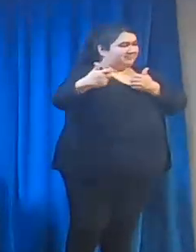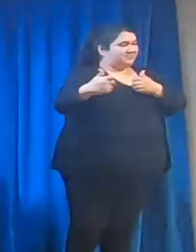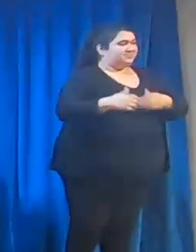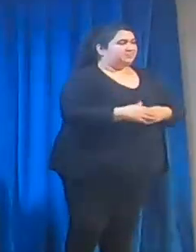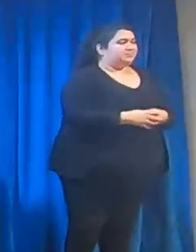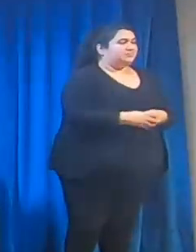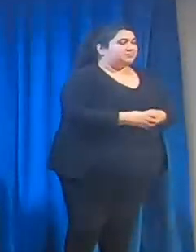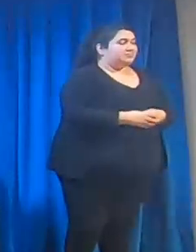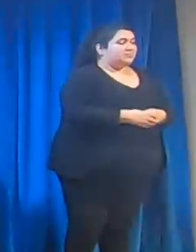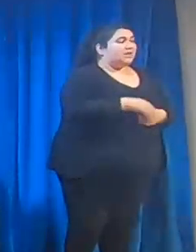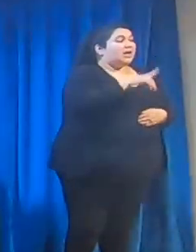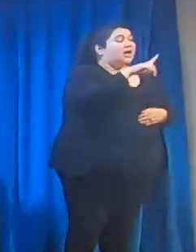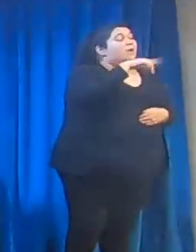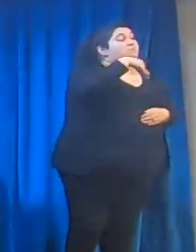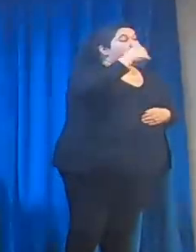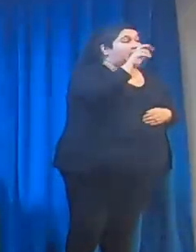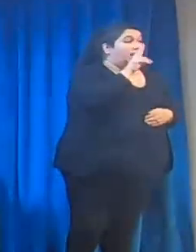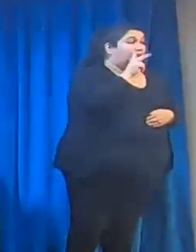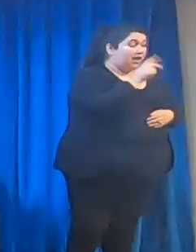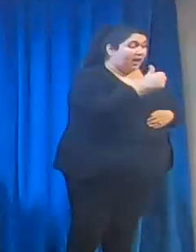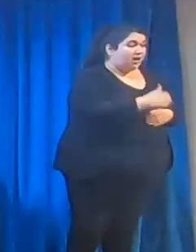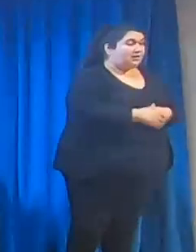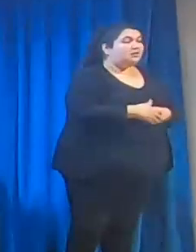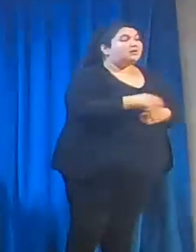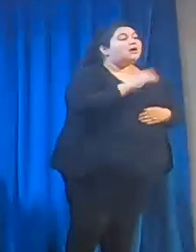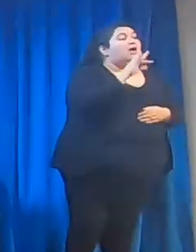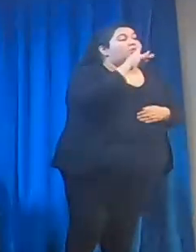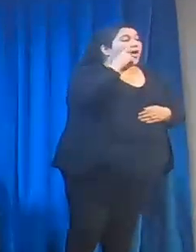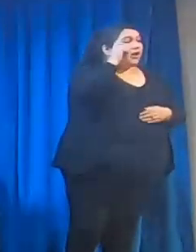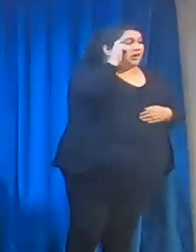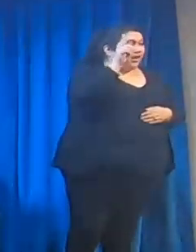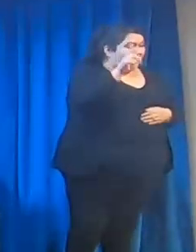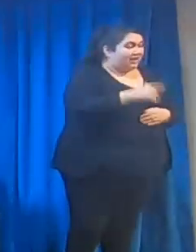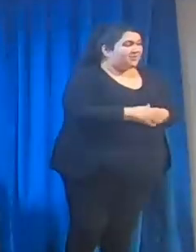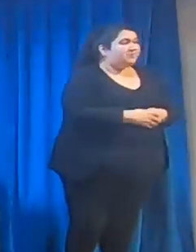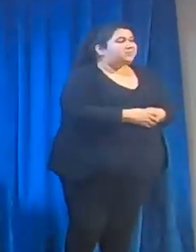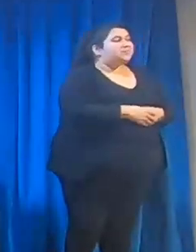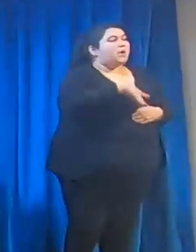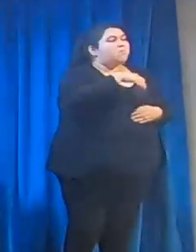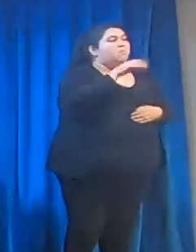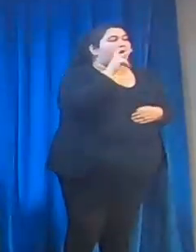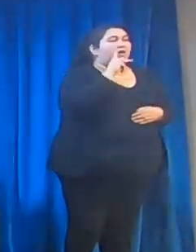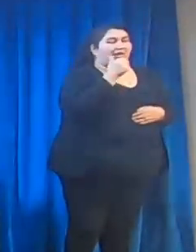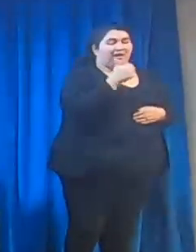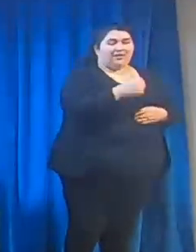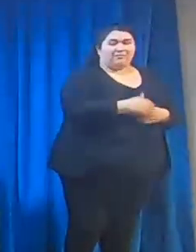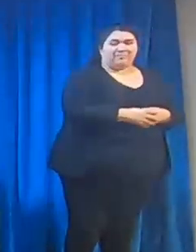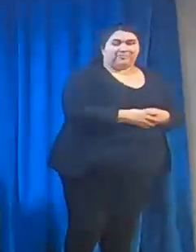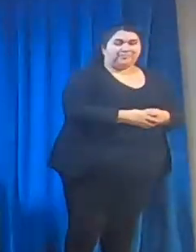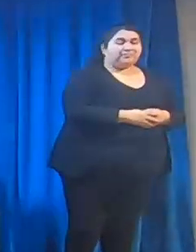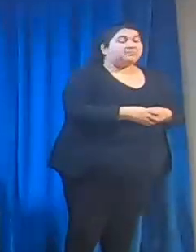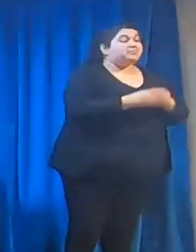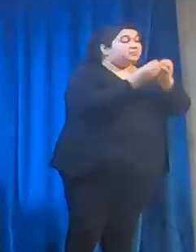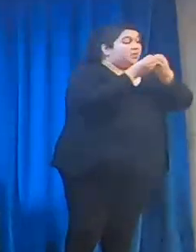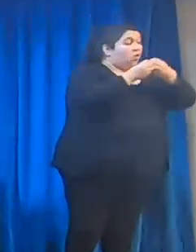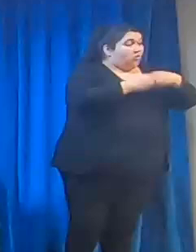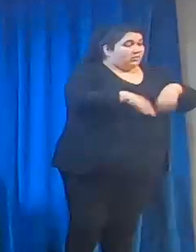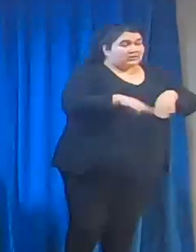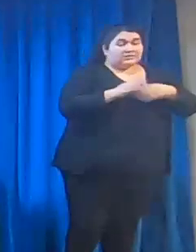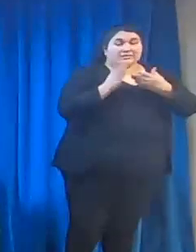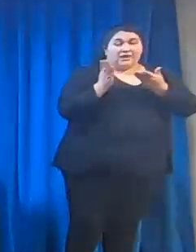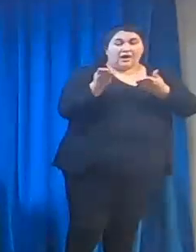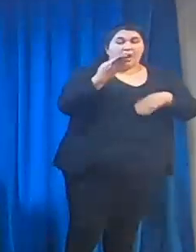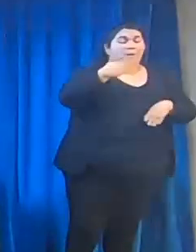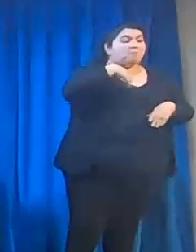oradores: María Leu, Daniel Calmels y María Sisman. Vamos a comenzar con